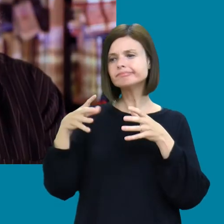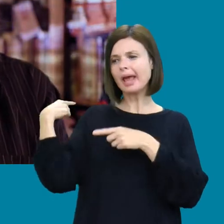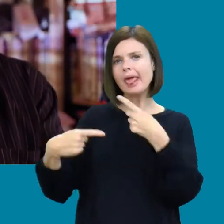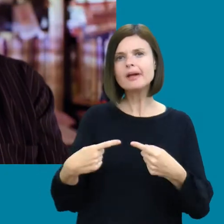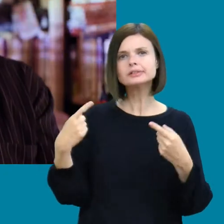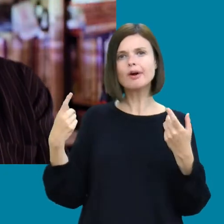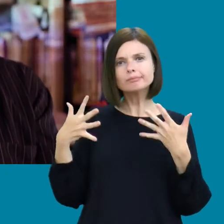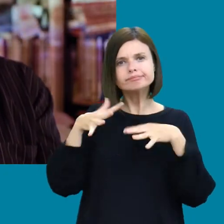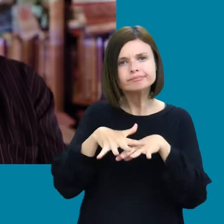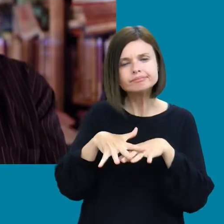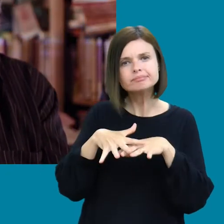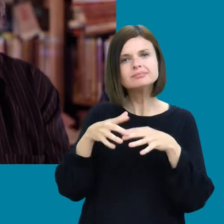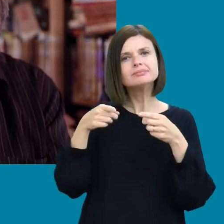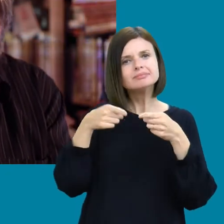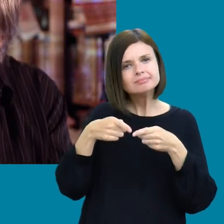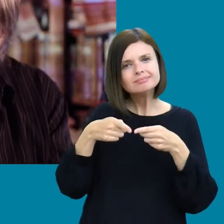generación de